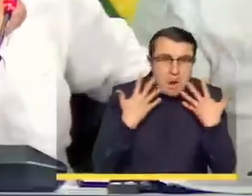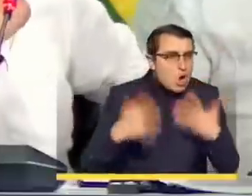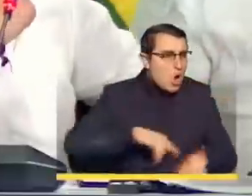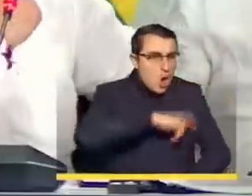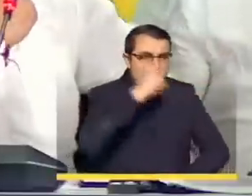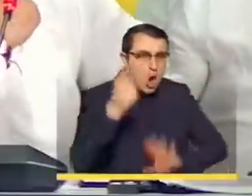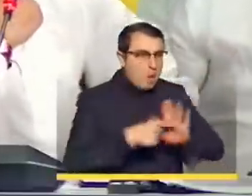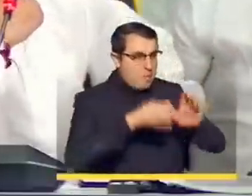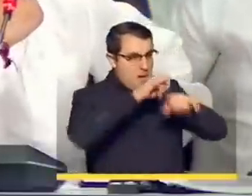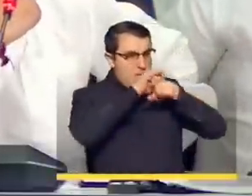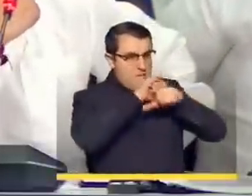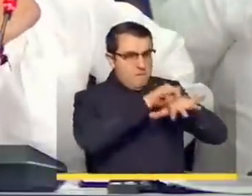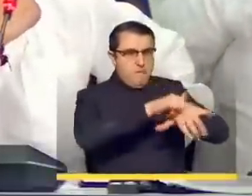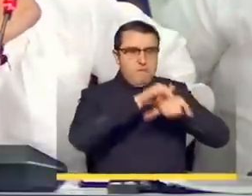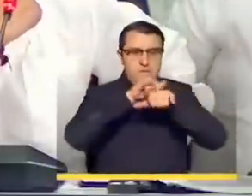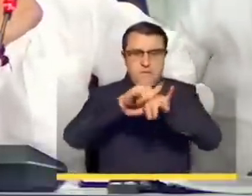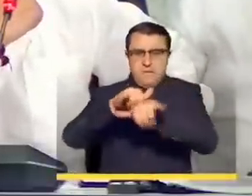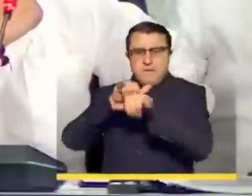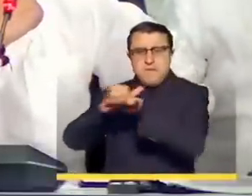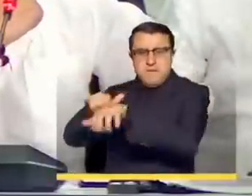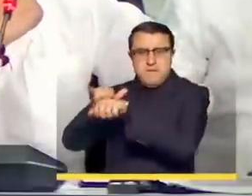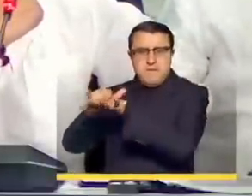narcotráfico, decían.